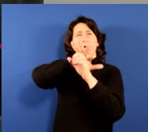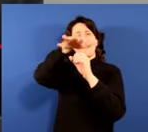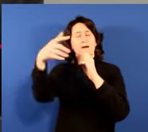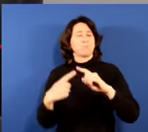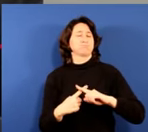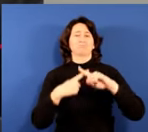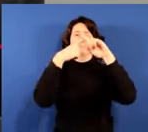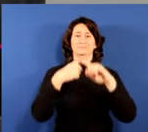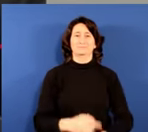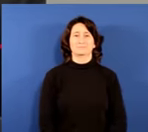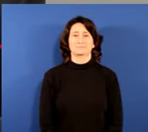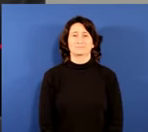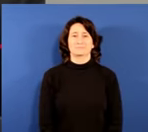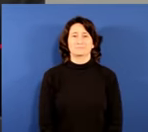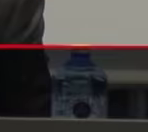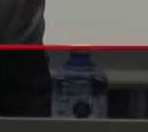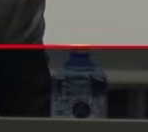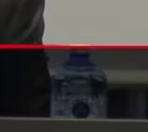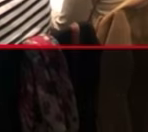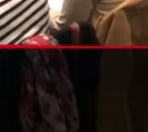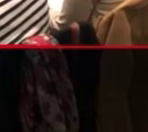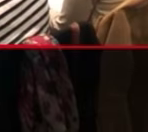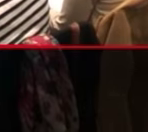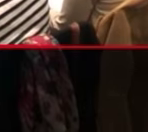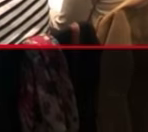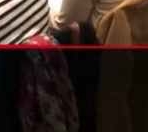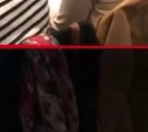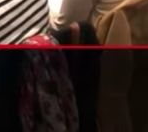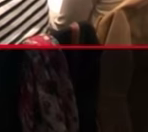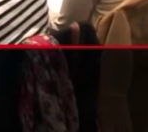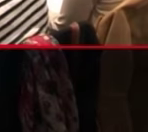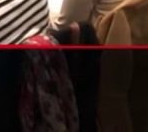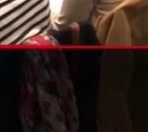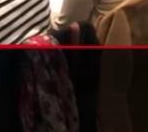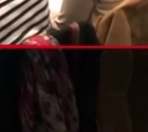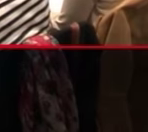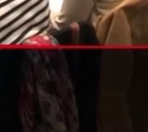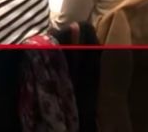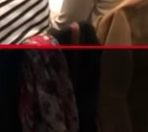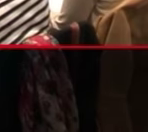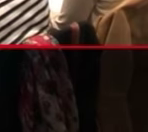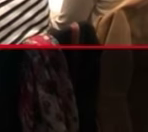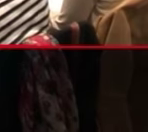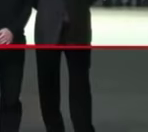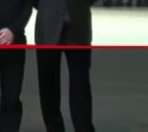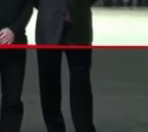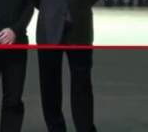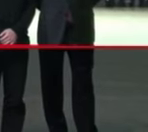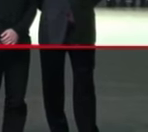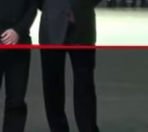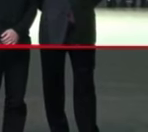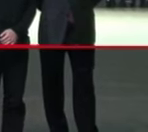edificio ha conseguido esta distinción superando a otras obras emblemáticas como el Centro Acuático de Londres, el complejo 4 escenarios